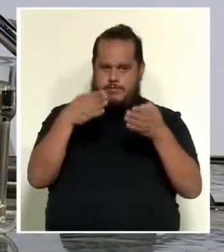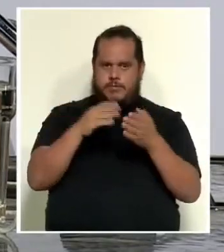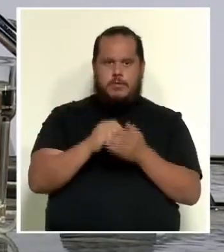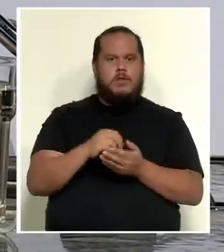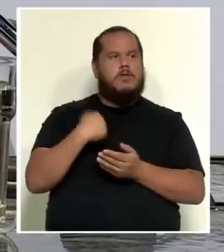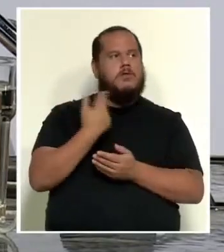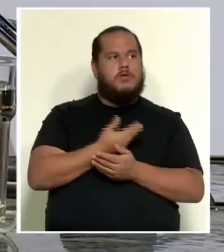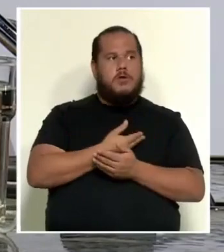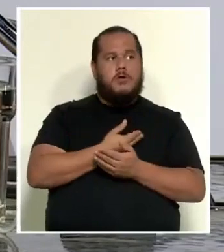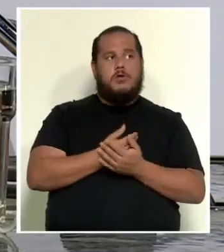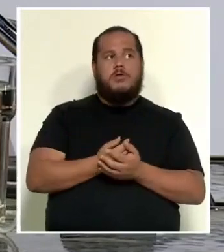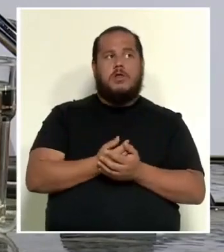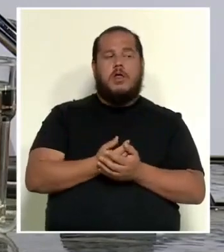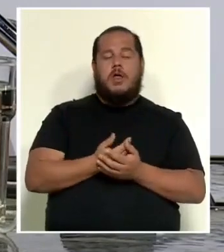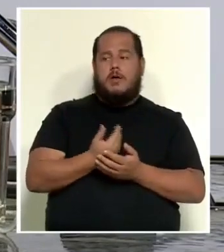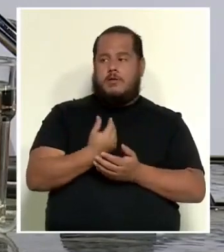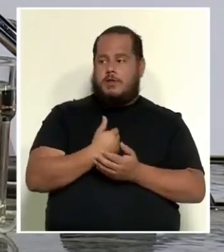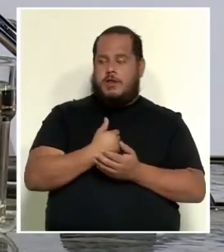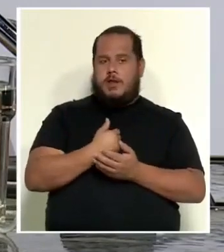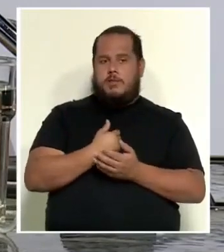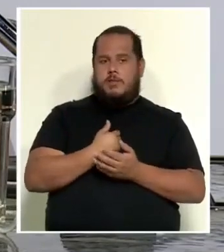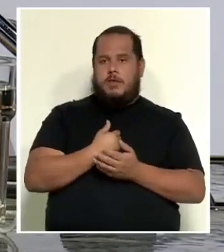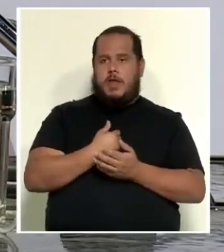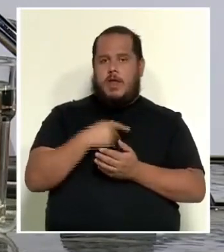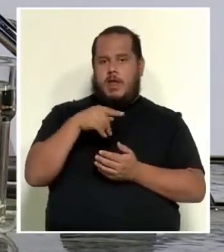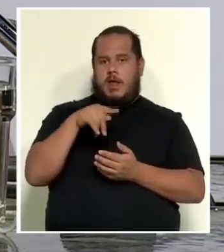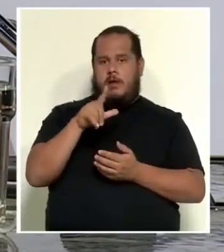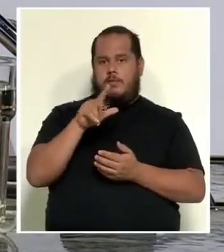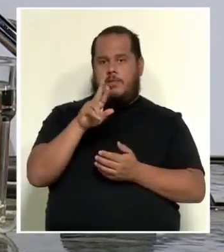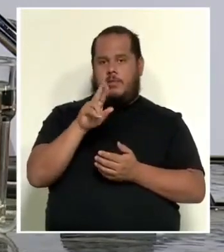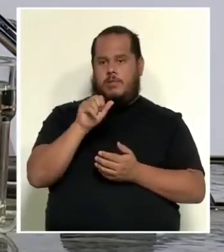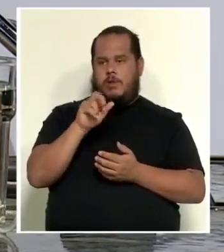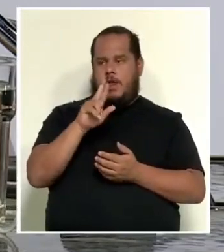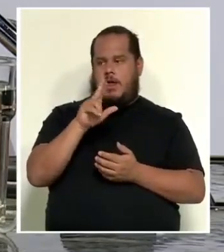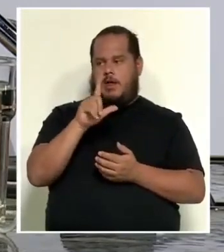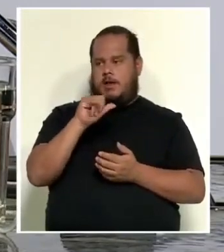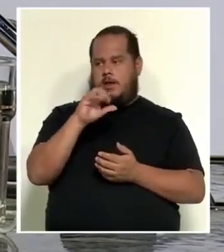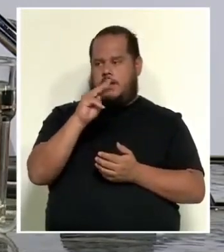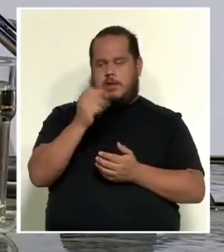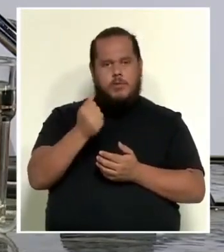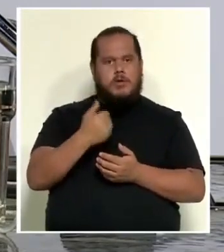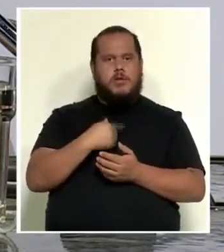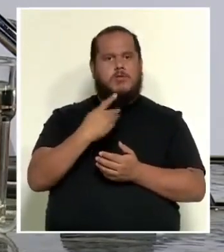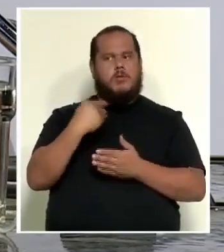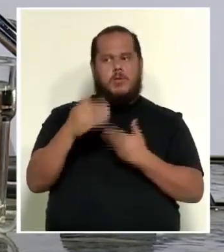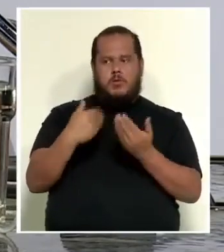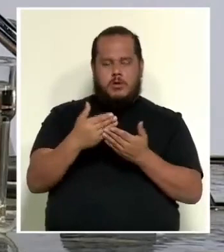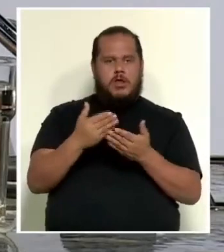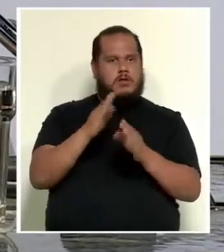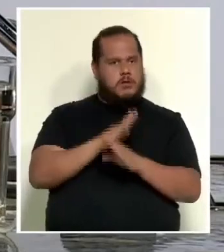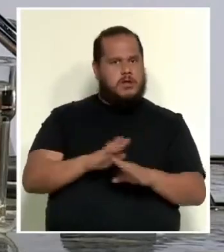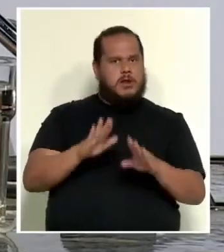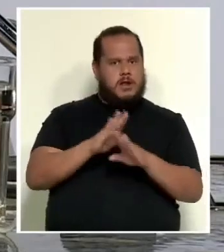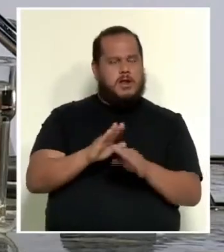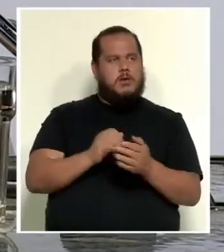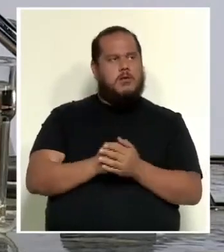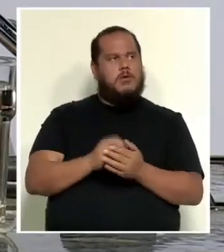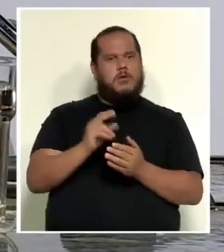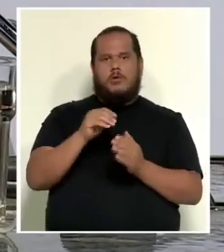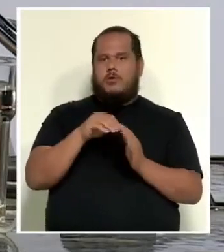Nosotros, mientras tenemos en pluralismo electoral, y lo acabamos de vivir con un proceso y súper tranquilo,